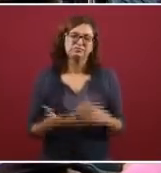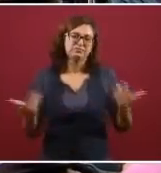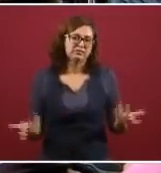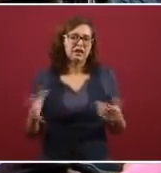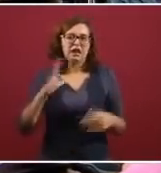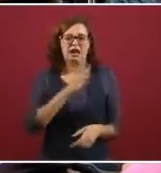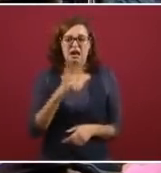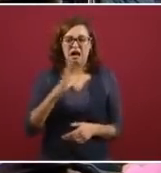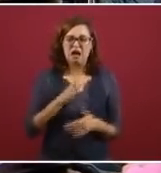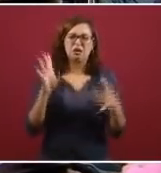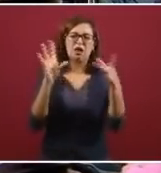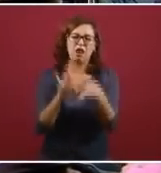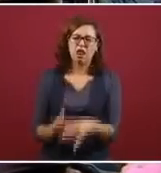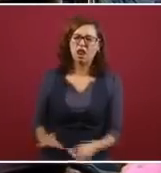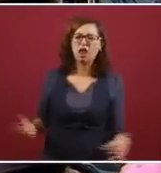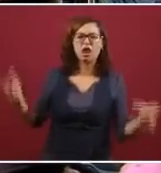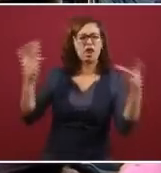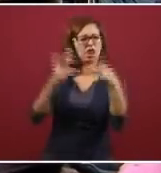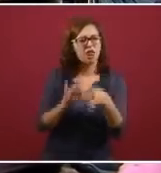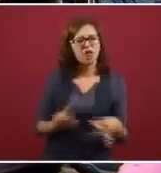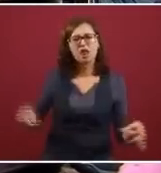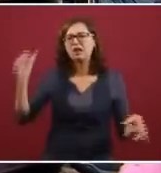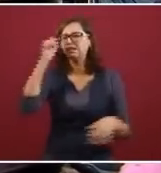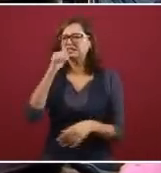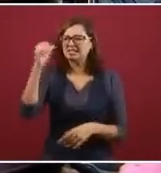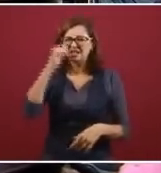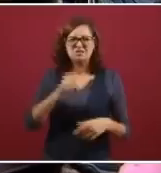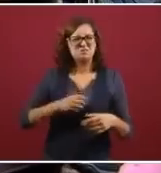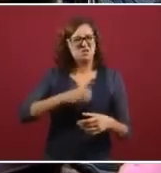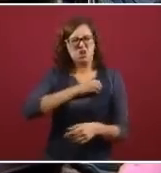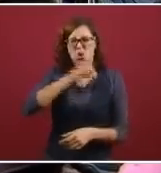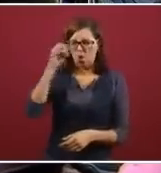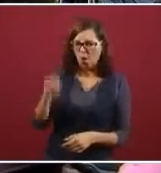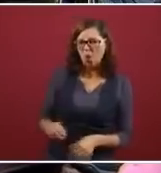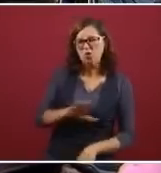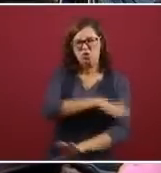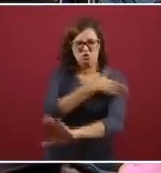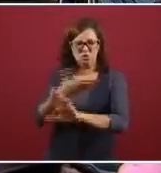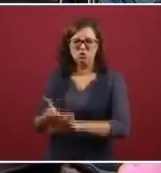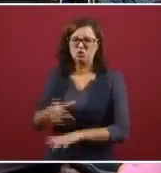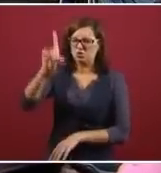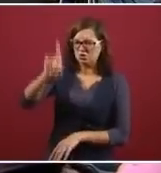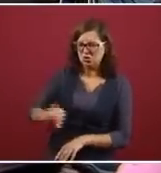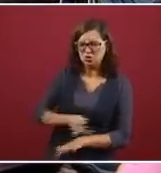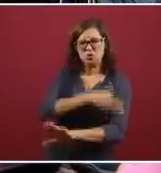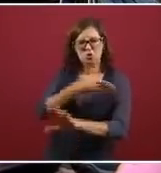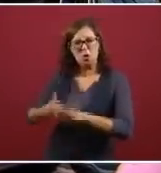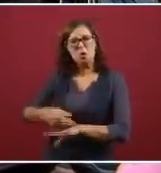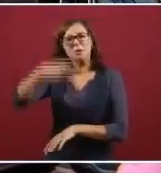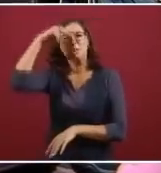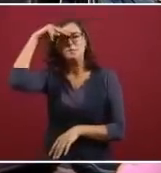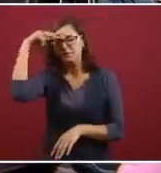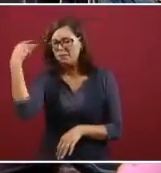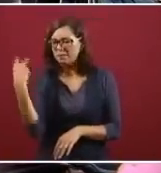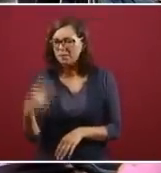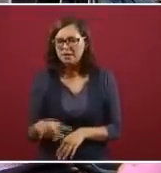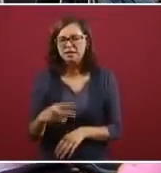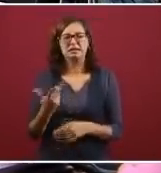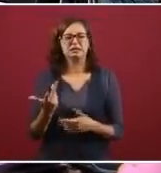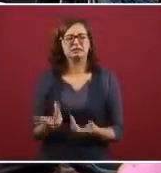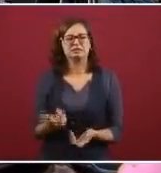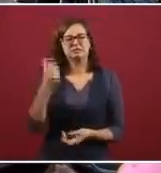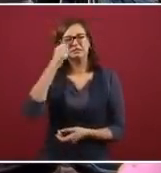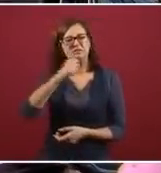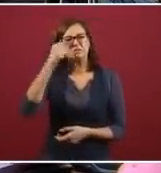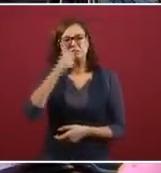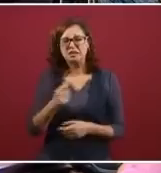odio, de un discurso de racismo, de denostación de los mexicanos, de construcción permanente de estereotipo